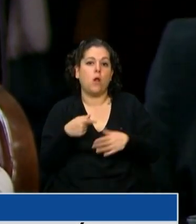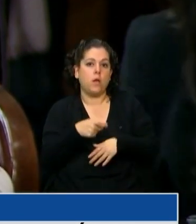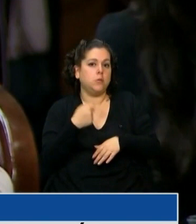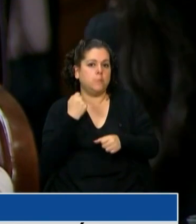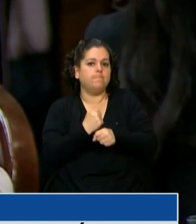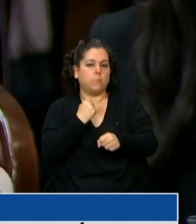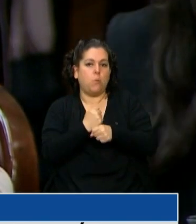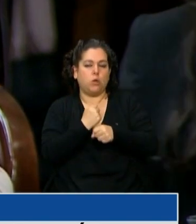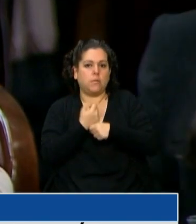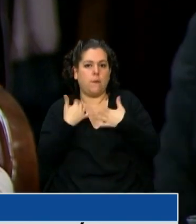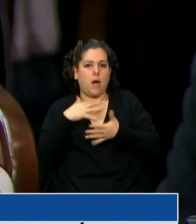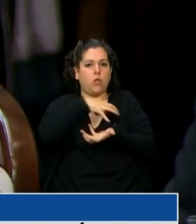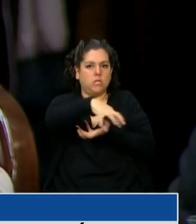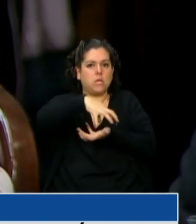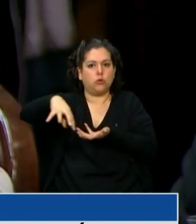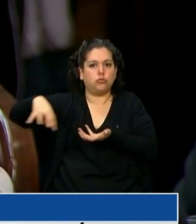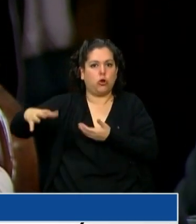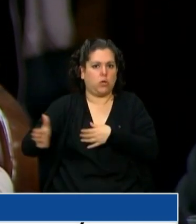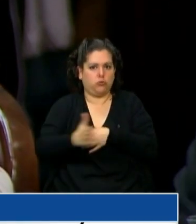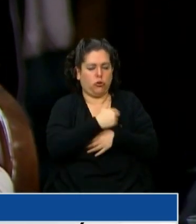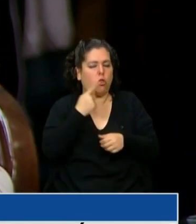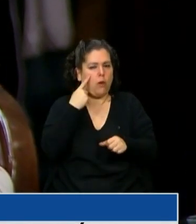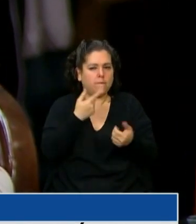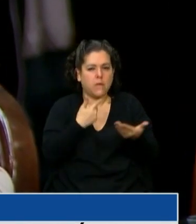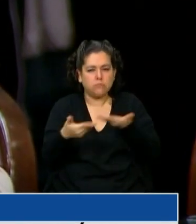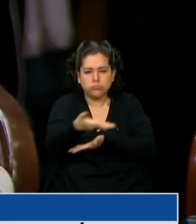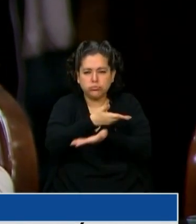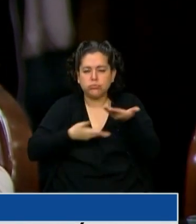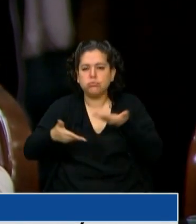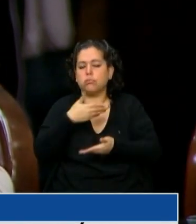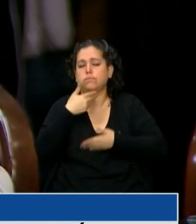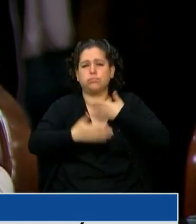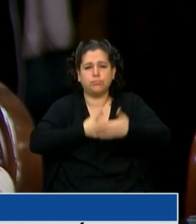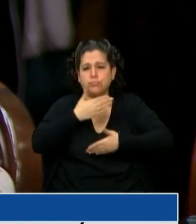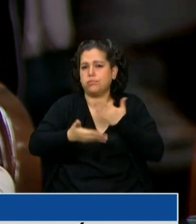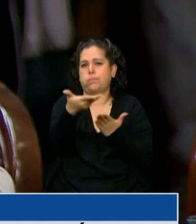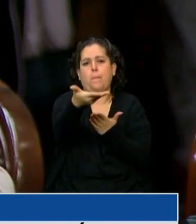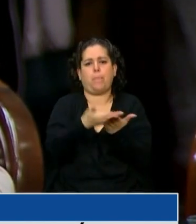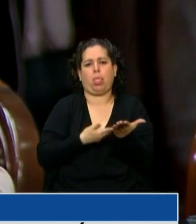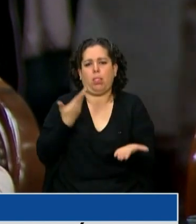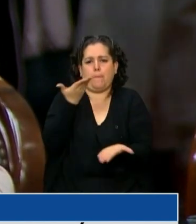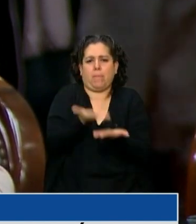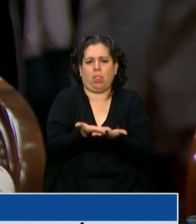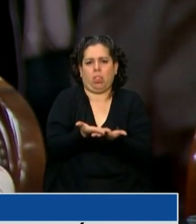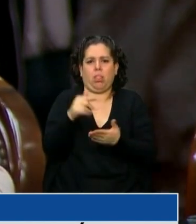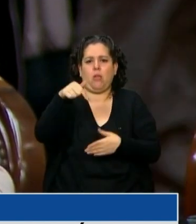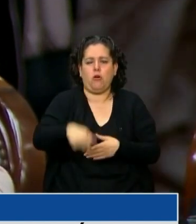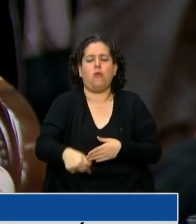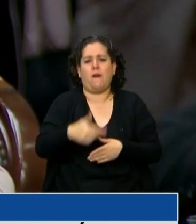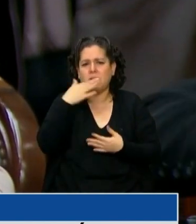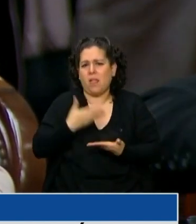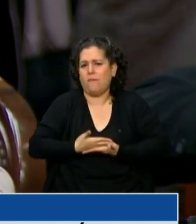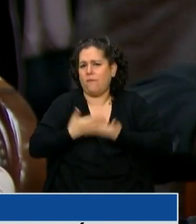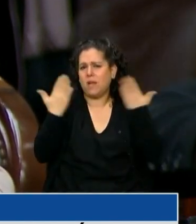trabajado con todos los sectores, la parimos y acá está. Estamos felices y